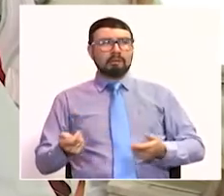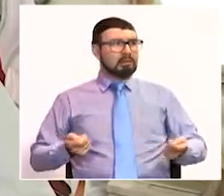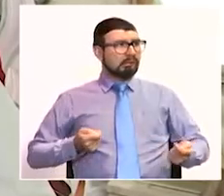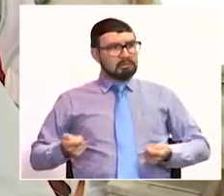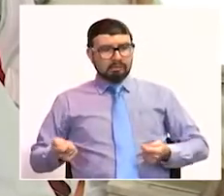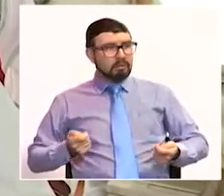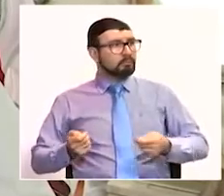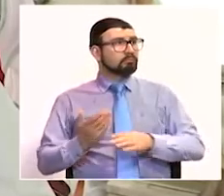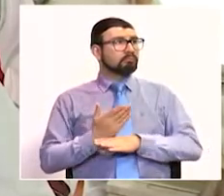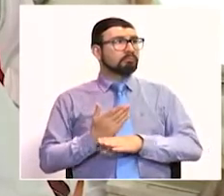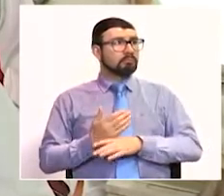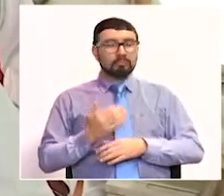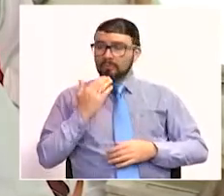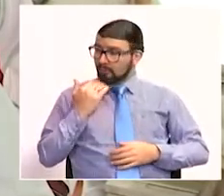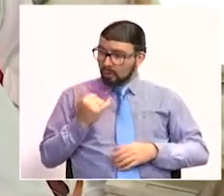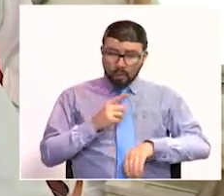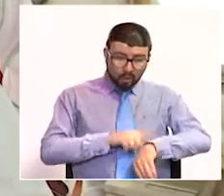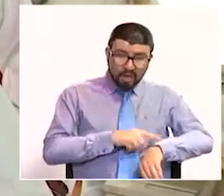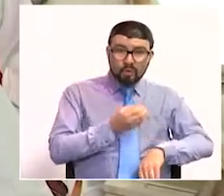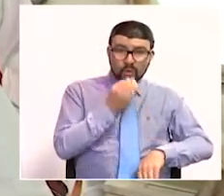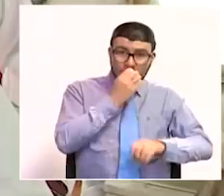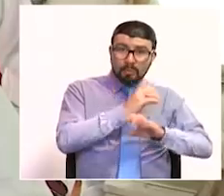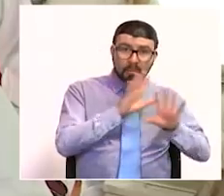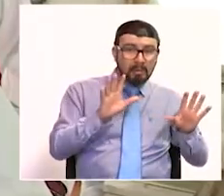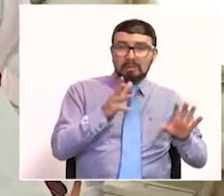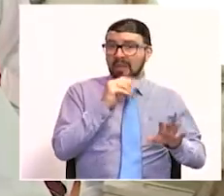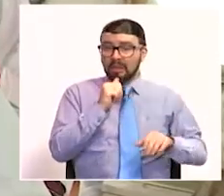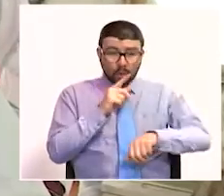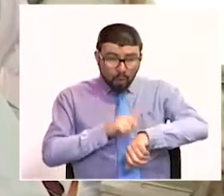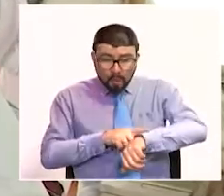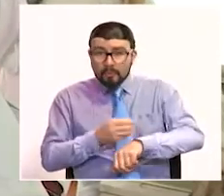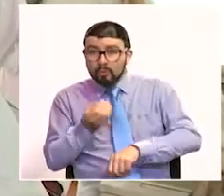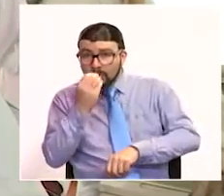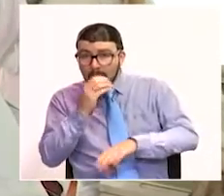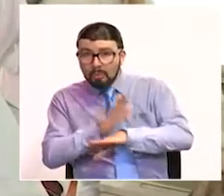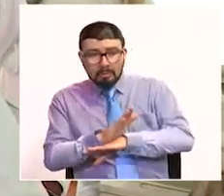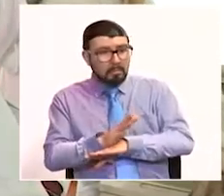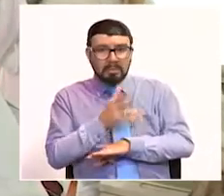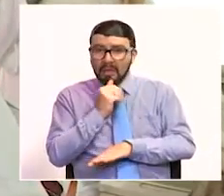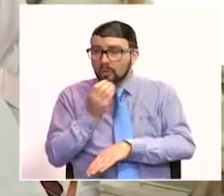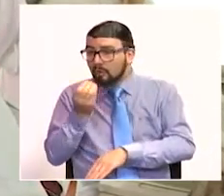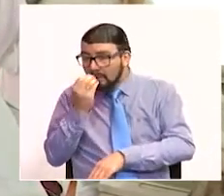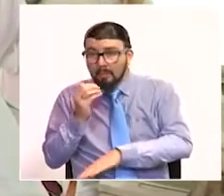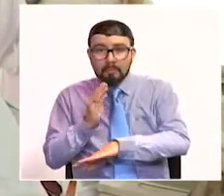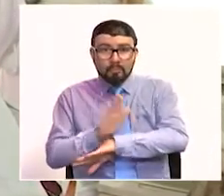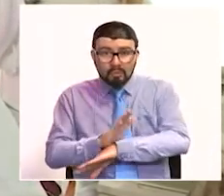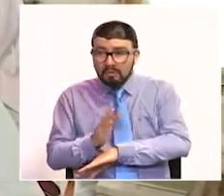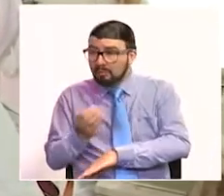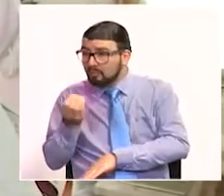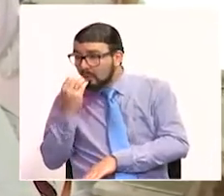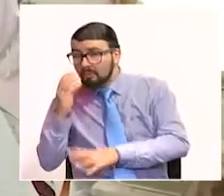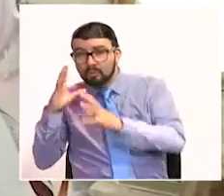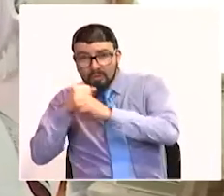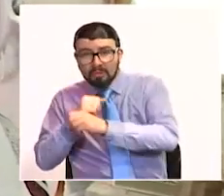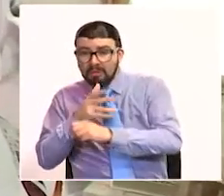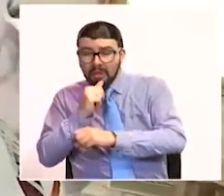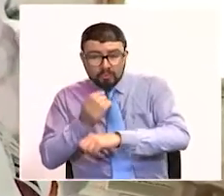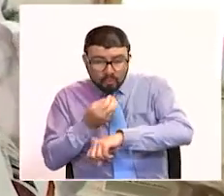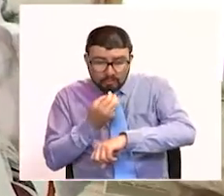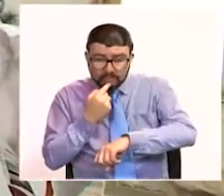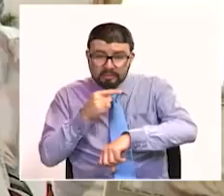hay horario del desayuno, ya no hay horario del almuerzo, ya no hay horario de la comida. Y si adicionalmente perdemos esos